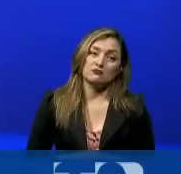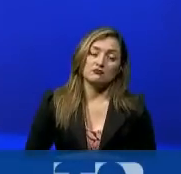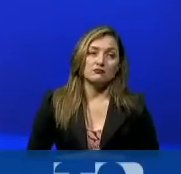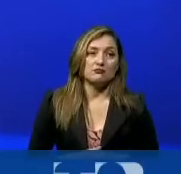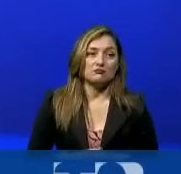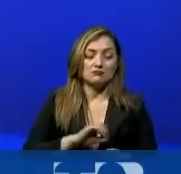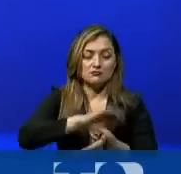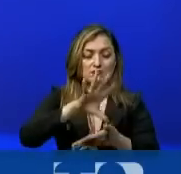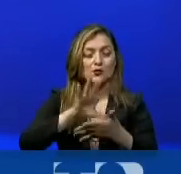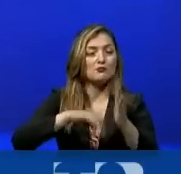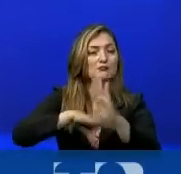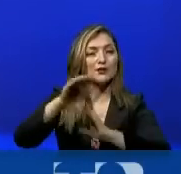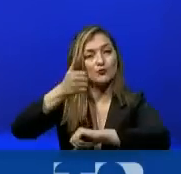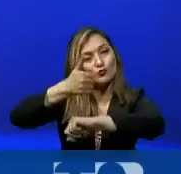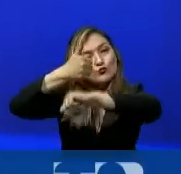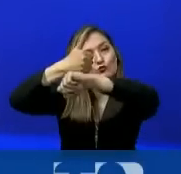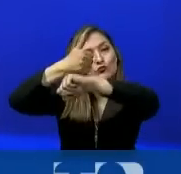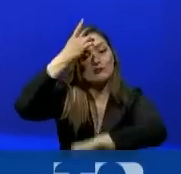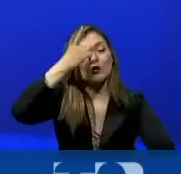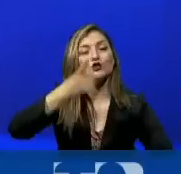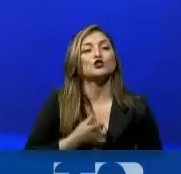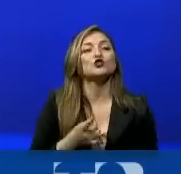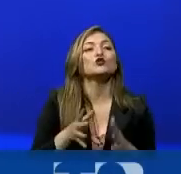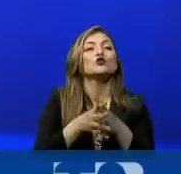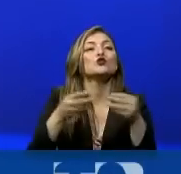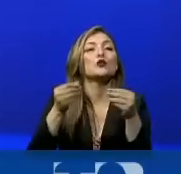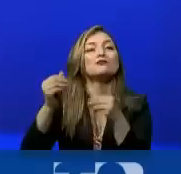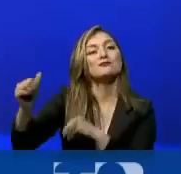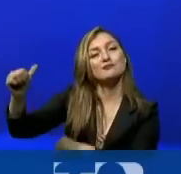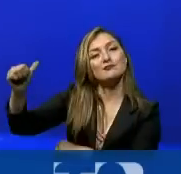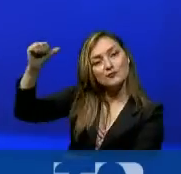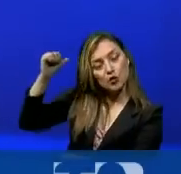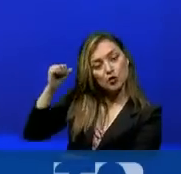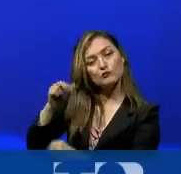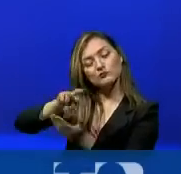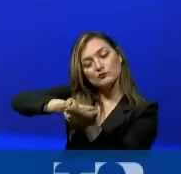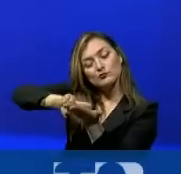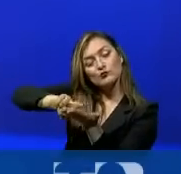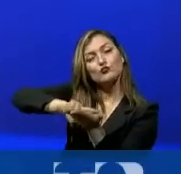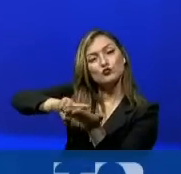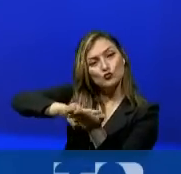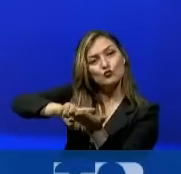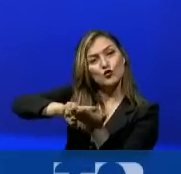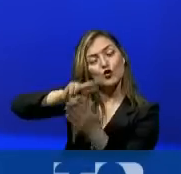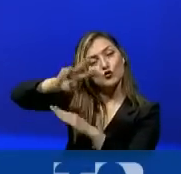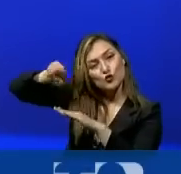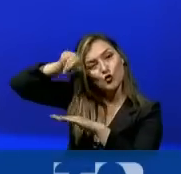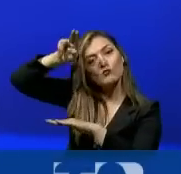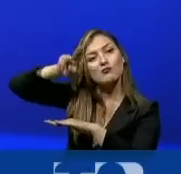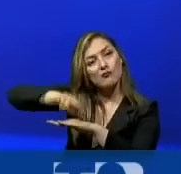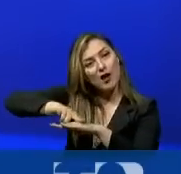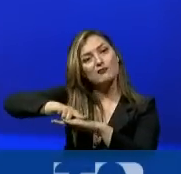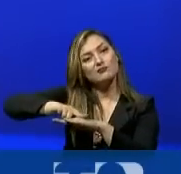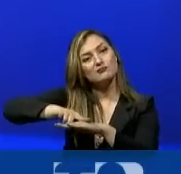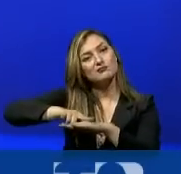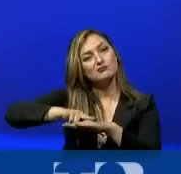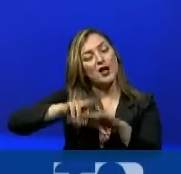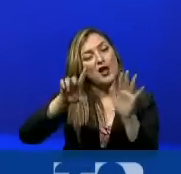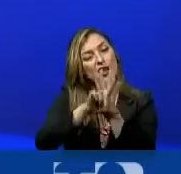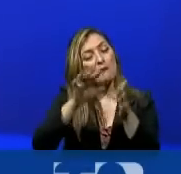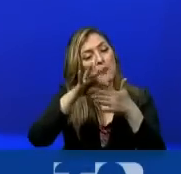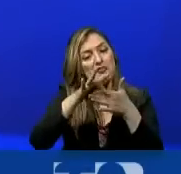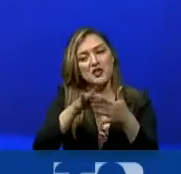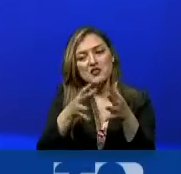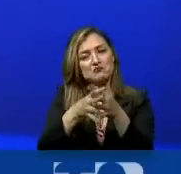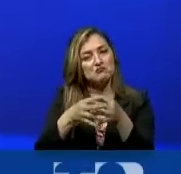El Pleno de la Asamblea es la máxima autoridad y es la que resuelve. El día de ayer hemos sesionado de manera normal, hemos evacuado algunas leyes